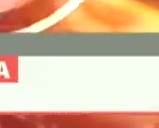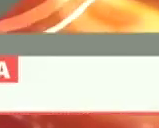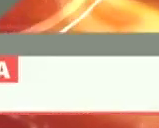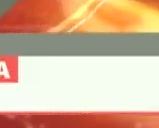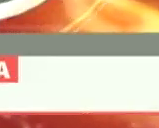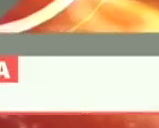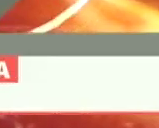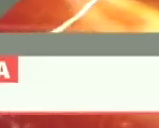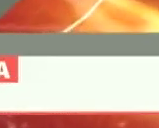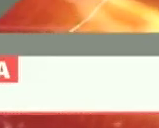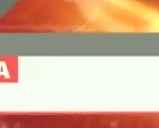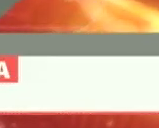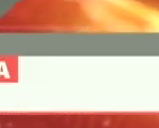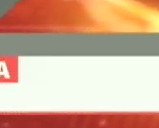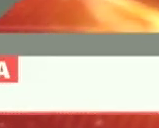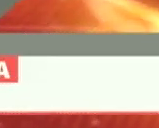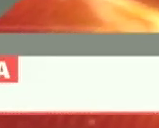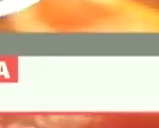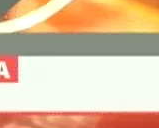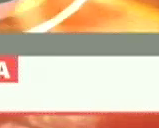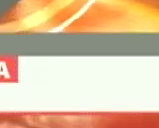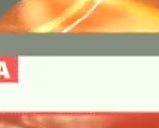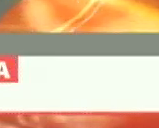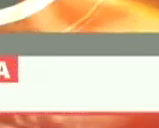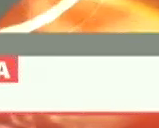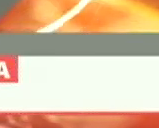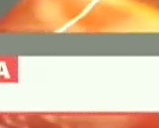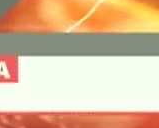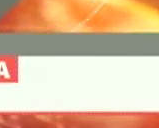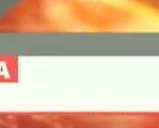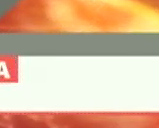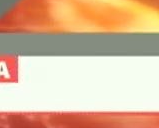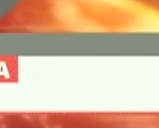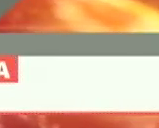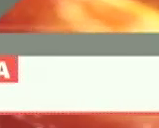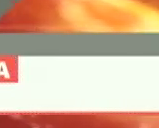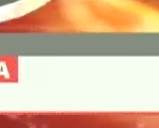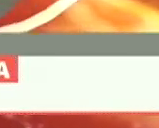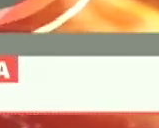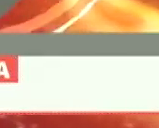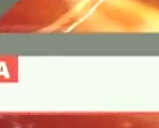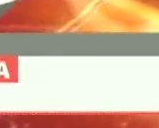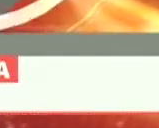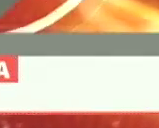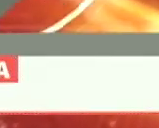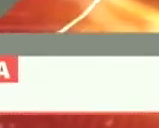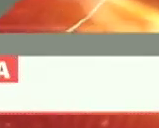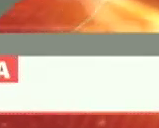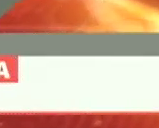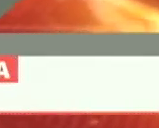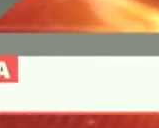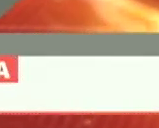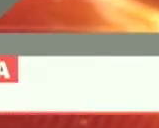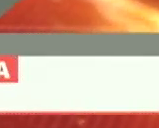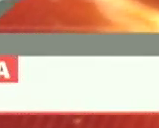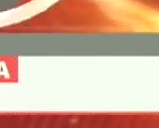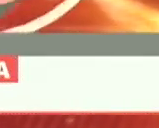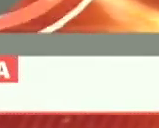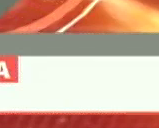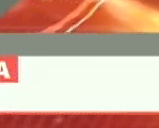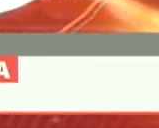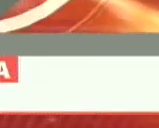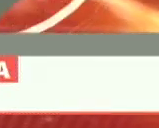con 90 milicianos activos. Iniciamos el diplomado de formación de 2 ambientes, con